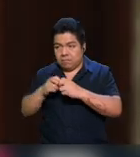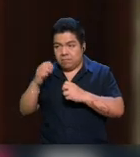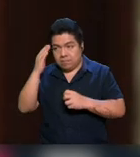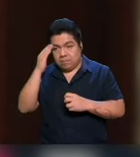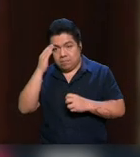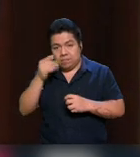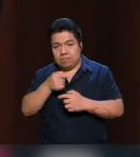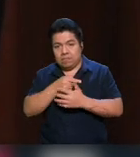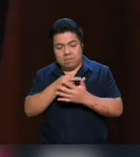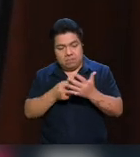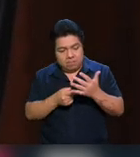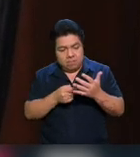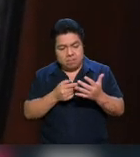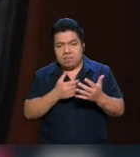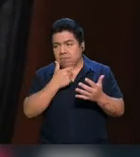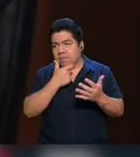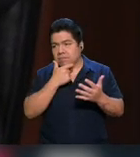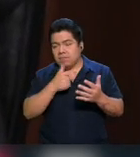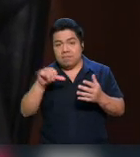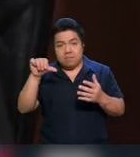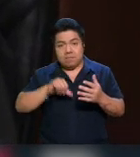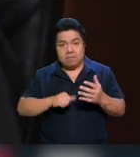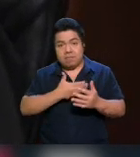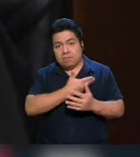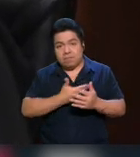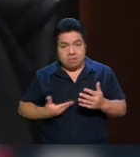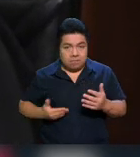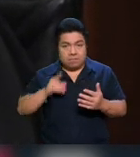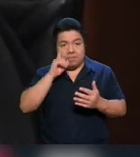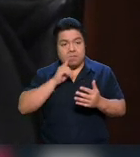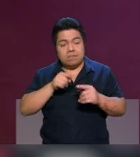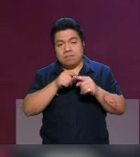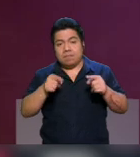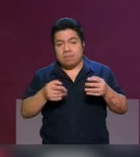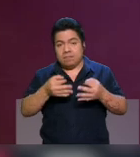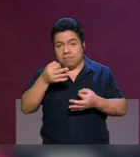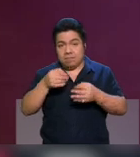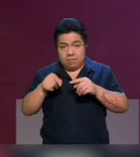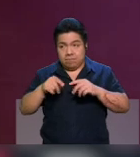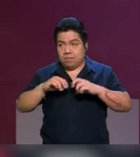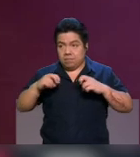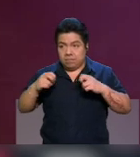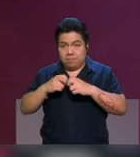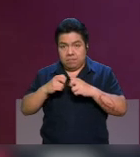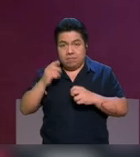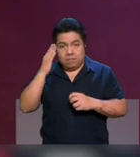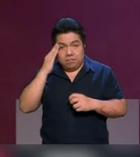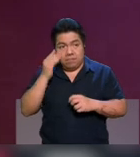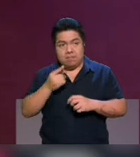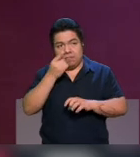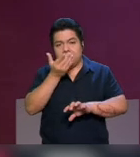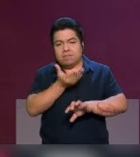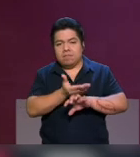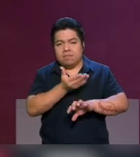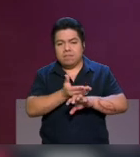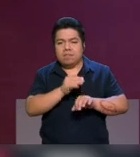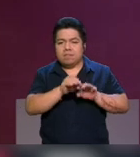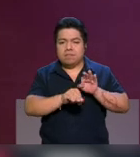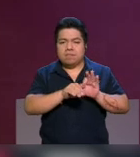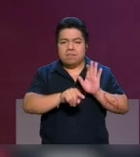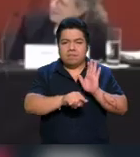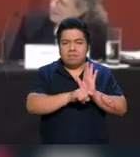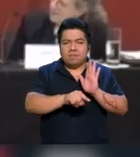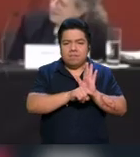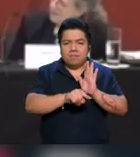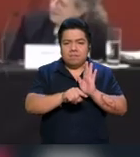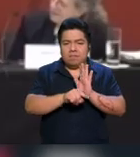exposición se rieran de la reforma, hoy la presidenta Claudia Sheinbaum criticó que los ministros de nuestro país vayan a Estados Unidos a hacer una campaña negativa contra